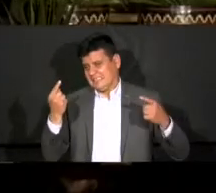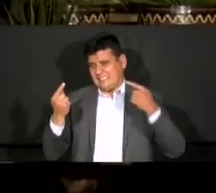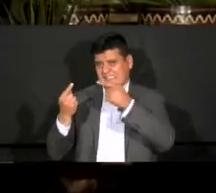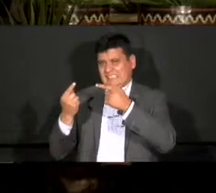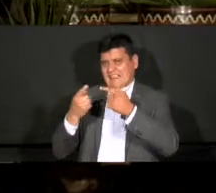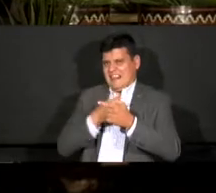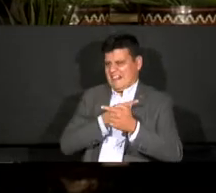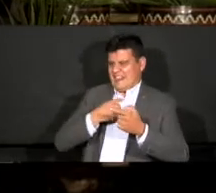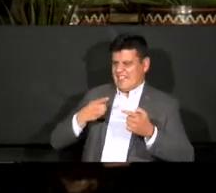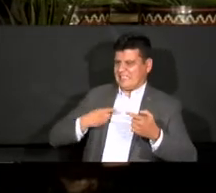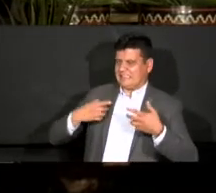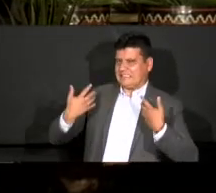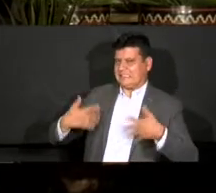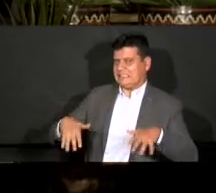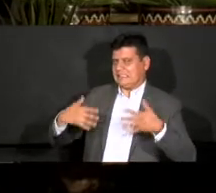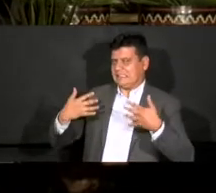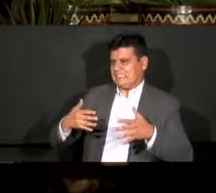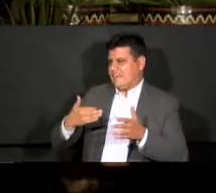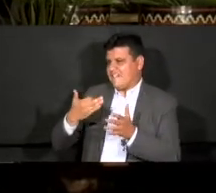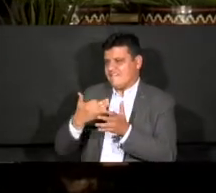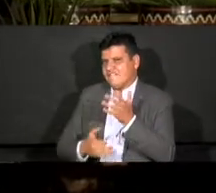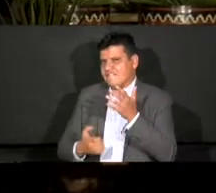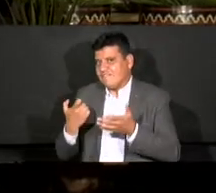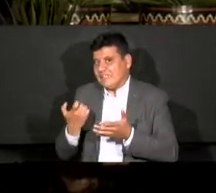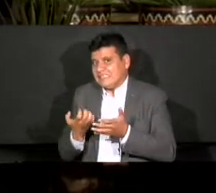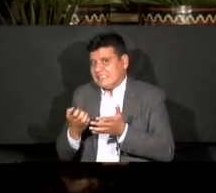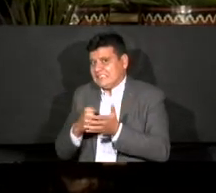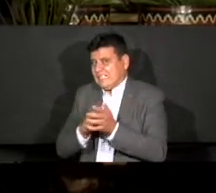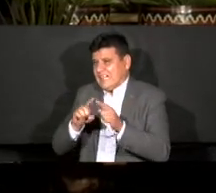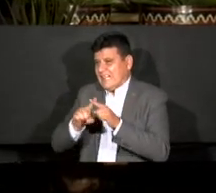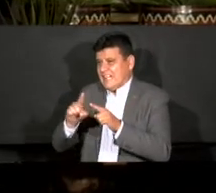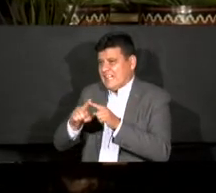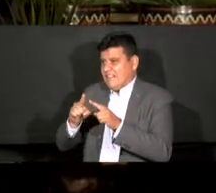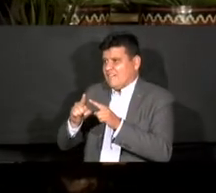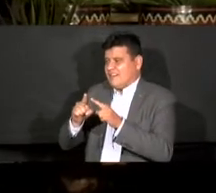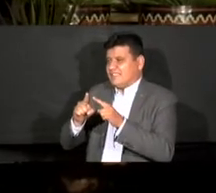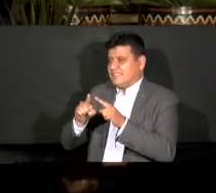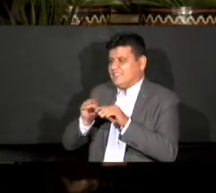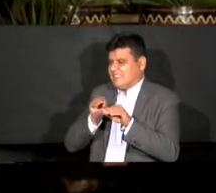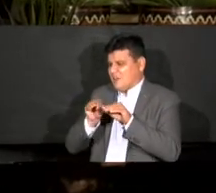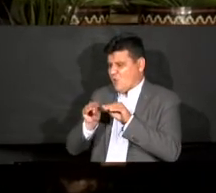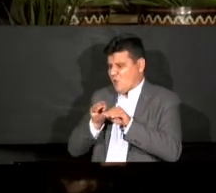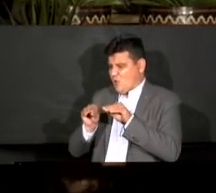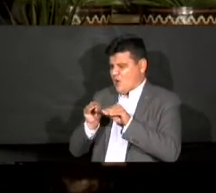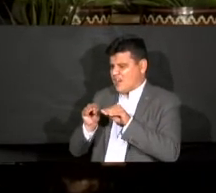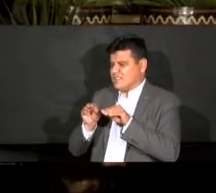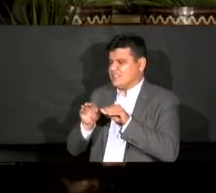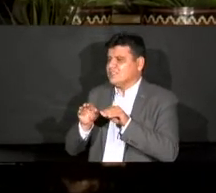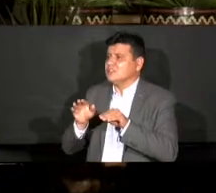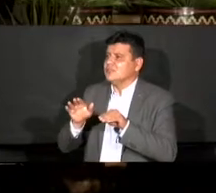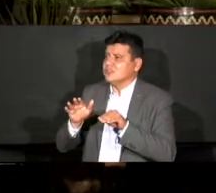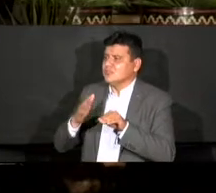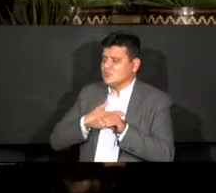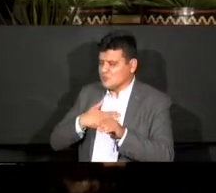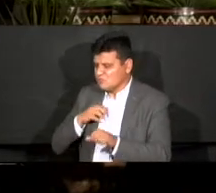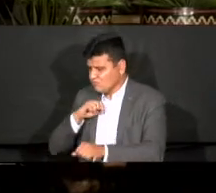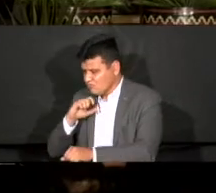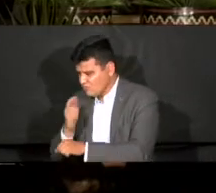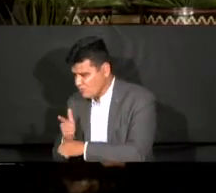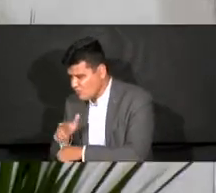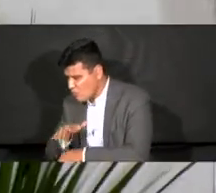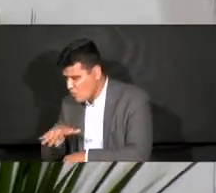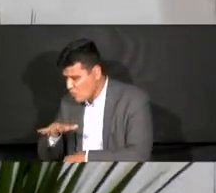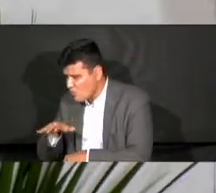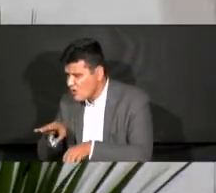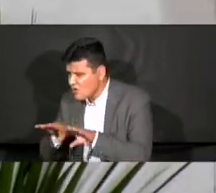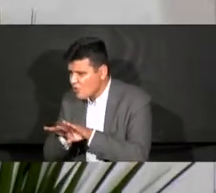con un enorme faltante actuarial y presupuestario, por lo cual buscaremos hacer adecuaciones que